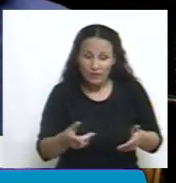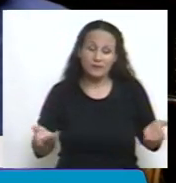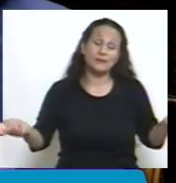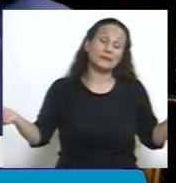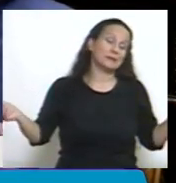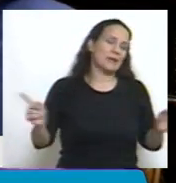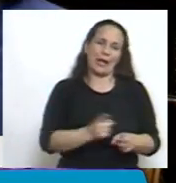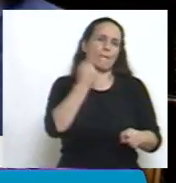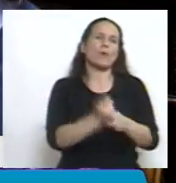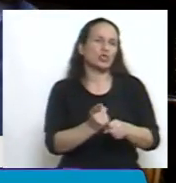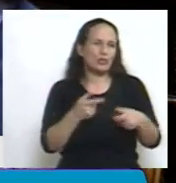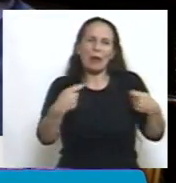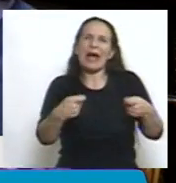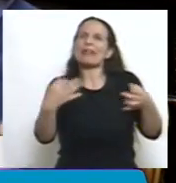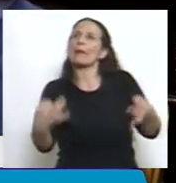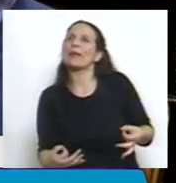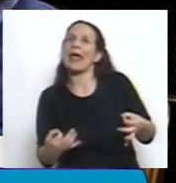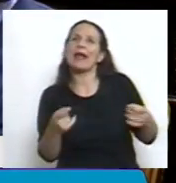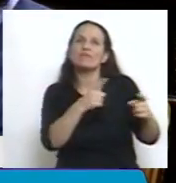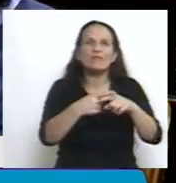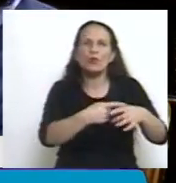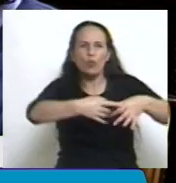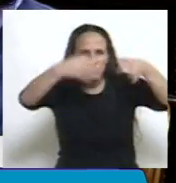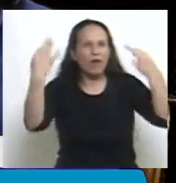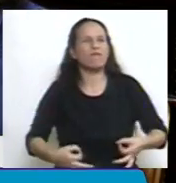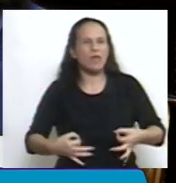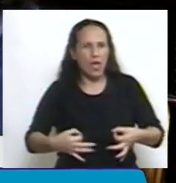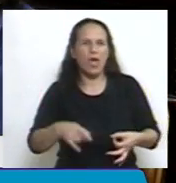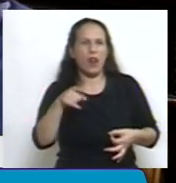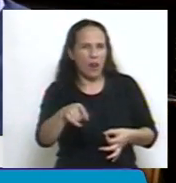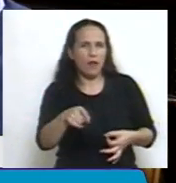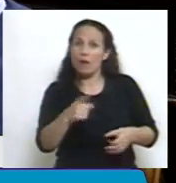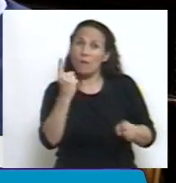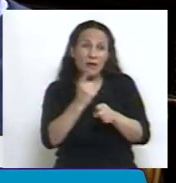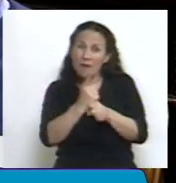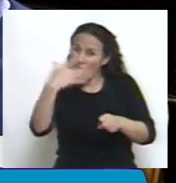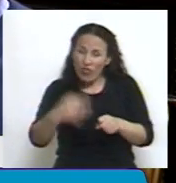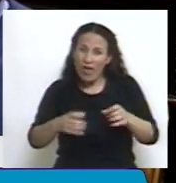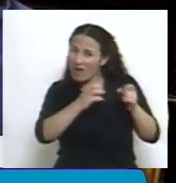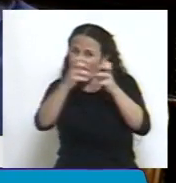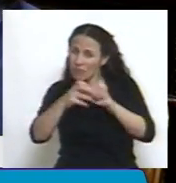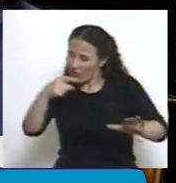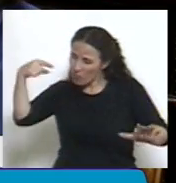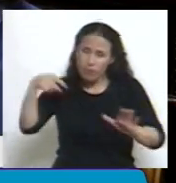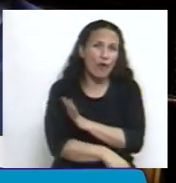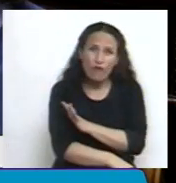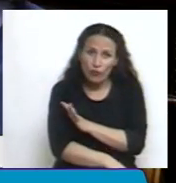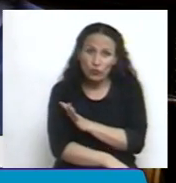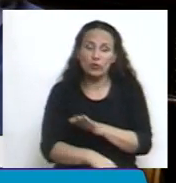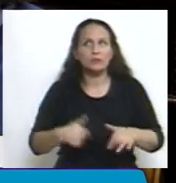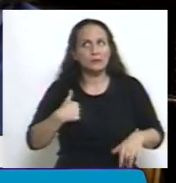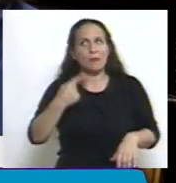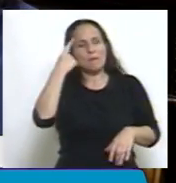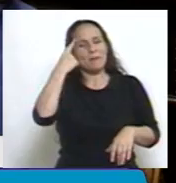gastar bien, es imposible discutir y dejar un Estado mejor si no lo discutimos en profundidad. Así que creo que las dos cosas